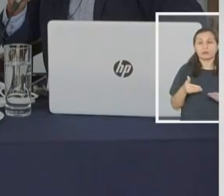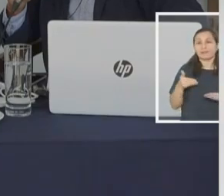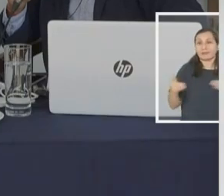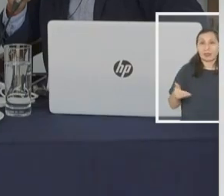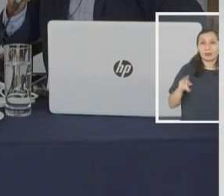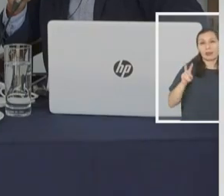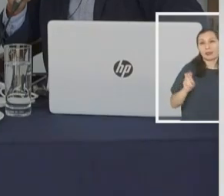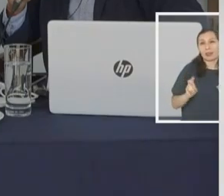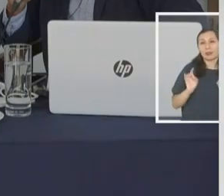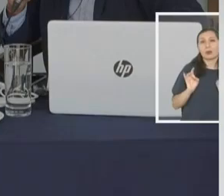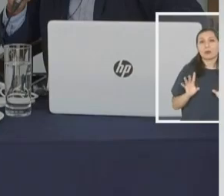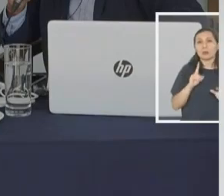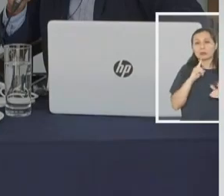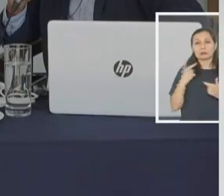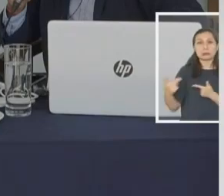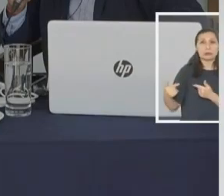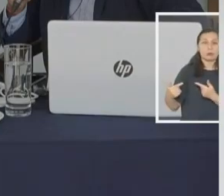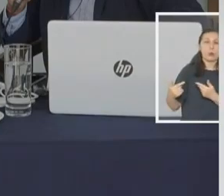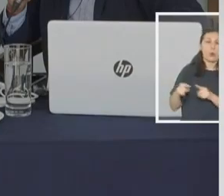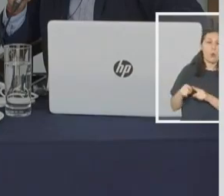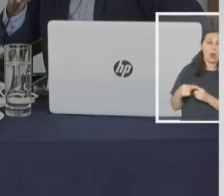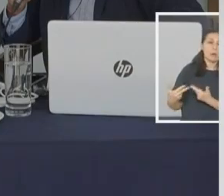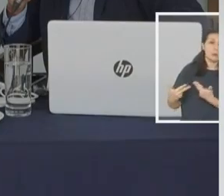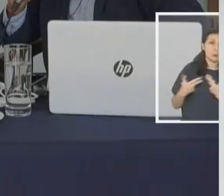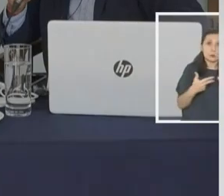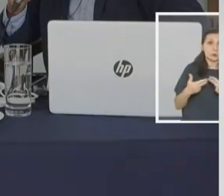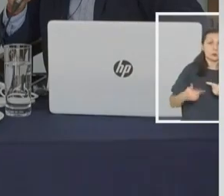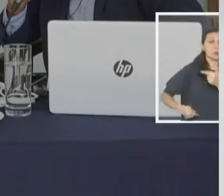que le estaban realizando las preguntas y a lo cual el presidente se estaba refiriendo. Siguiendo